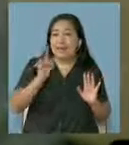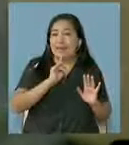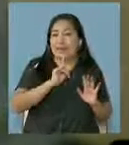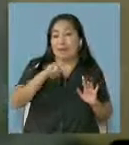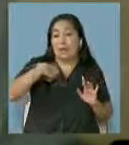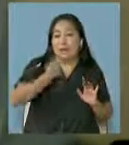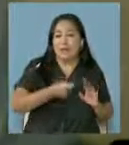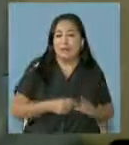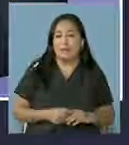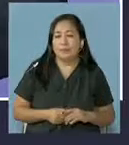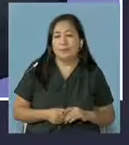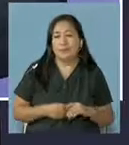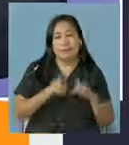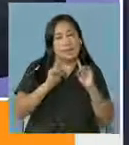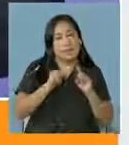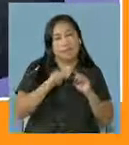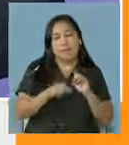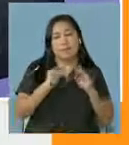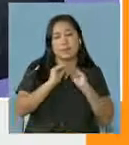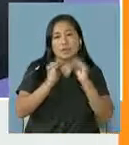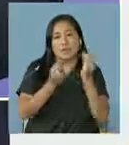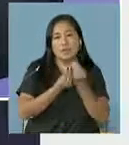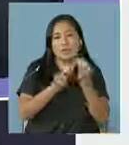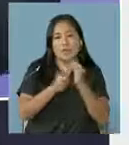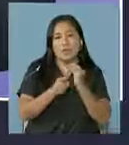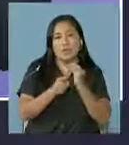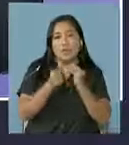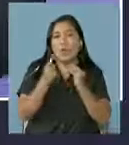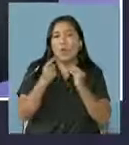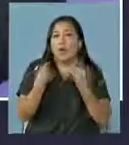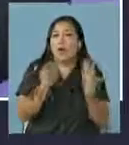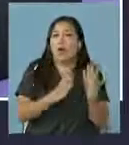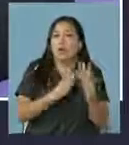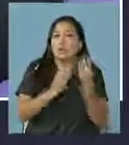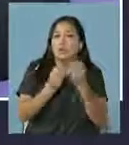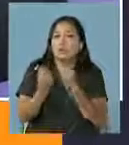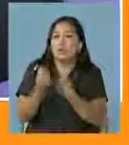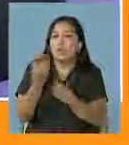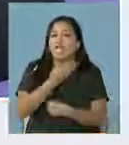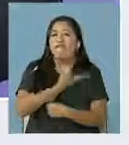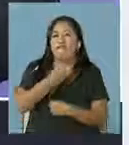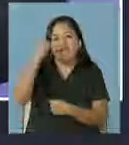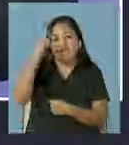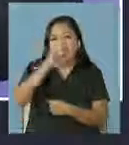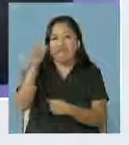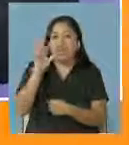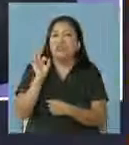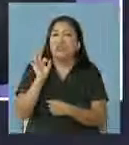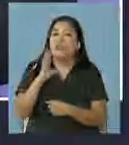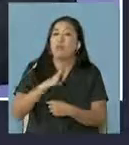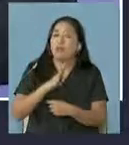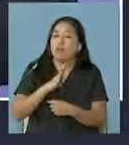para mañana aparte dentro de los resultados no le viene siendo favorable al equipo de ferro desde que comenzó este